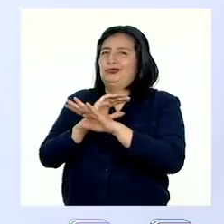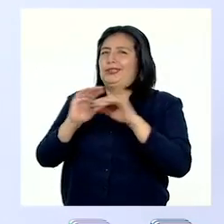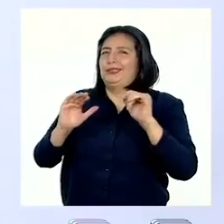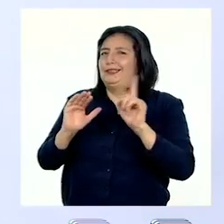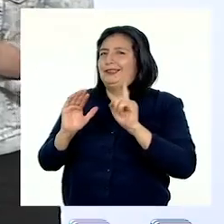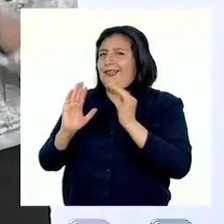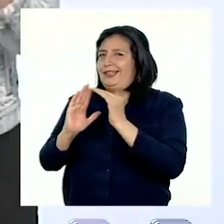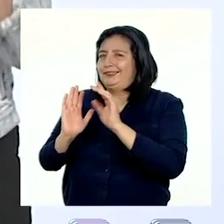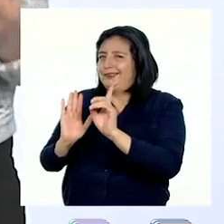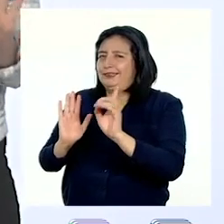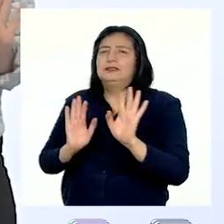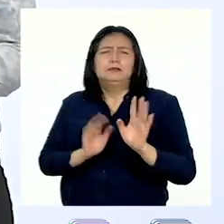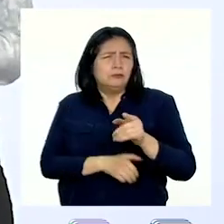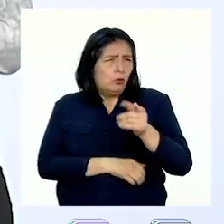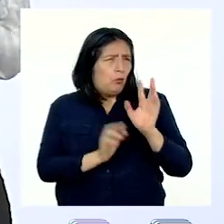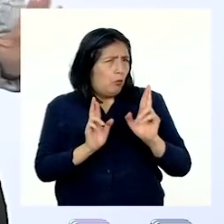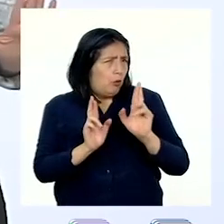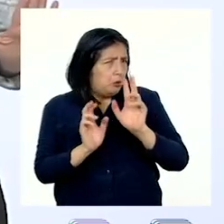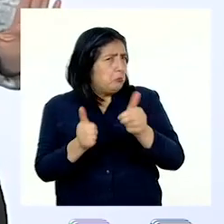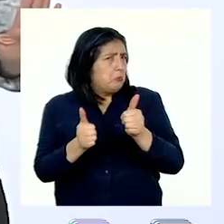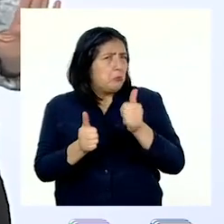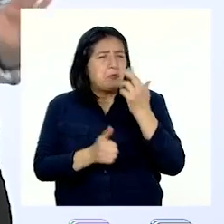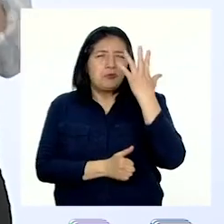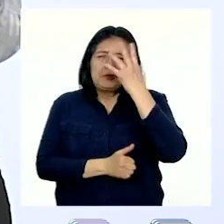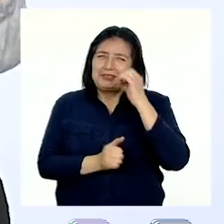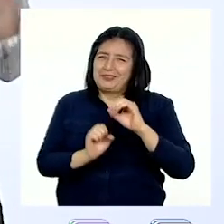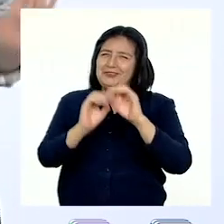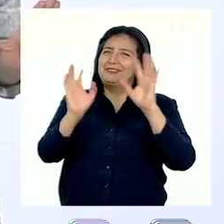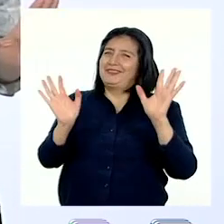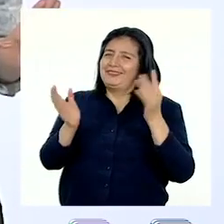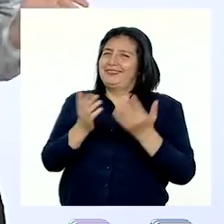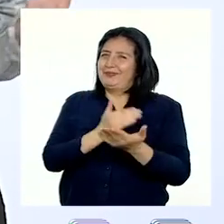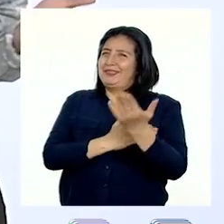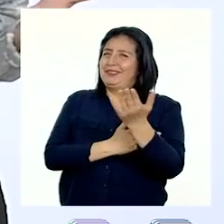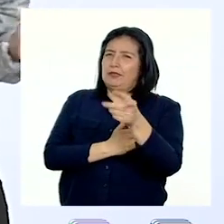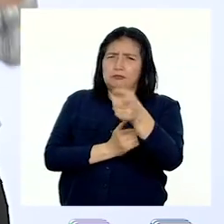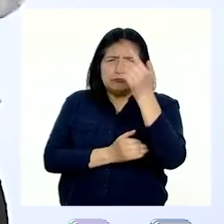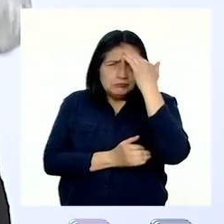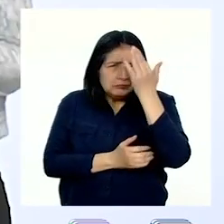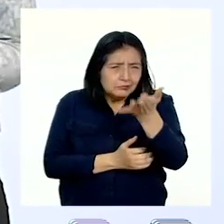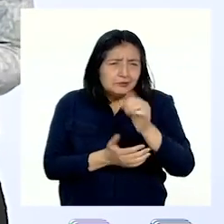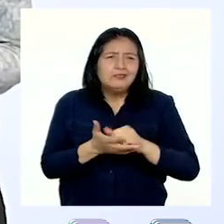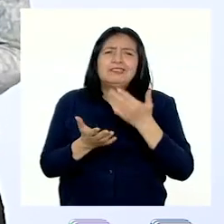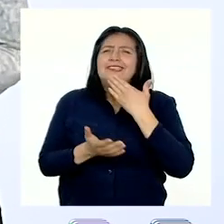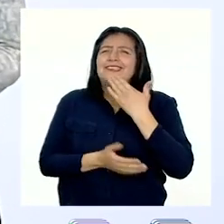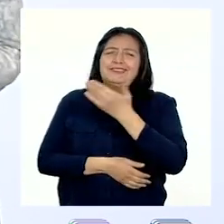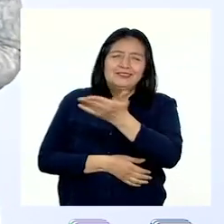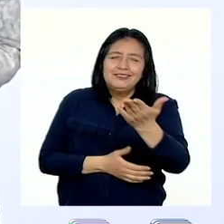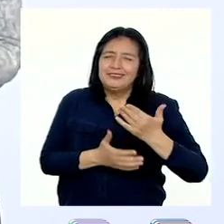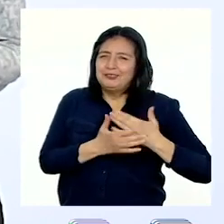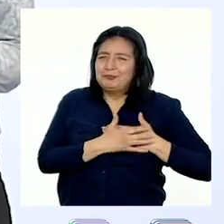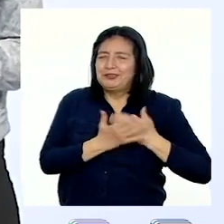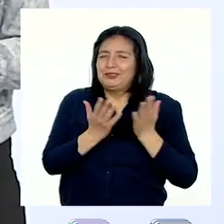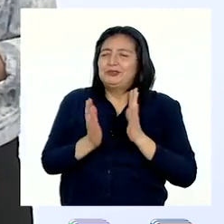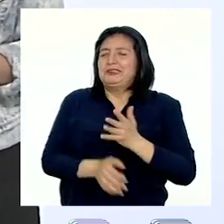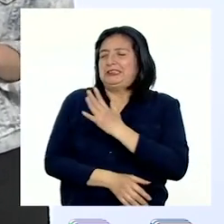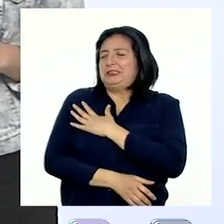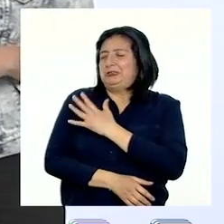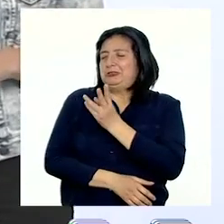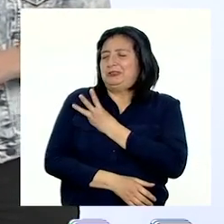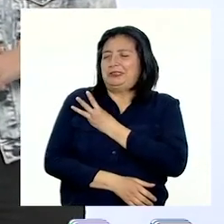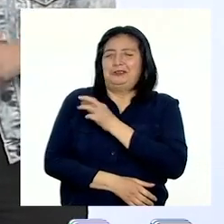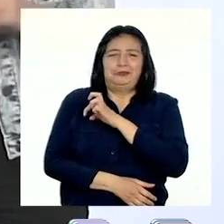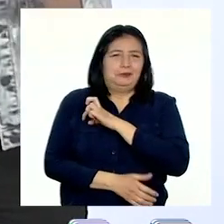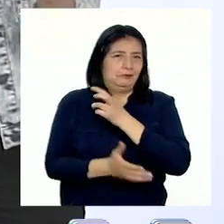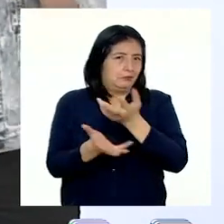hogares. Espero que estén teniendo una muy bonita mañana y como bien saben, este programa está dirigido a ustedes, queridos estudiantes de quinto y sexto